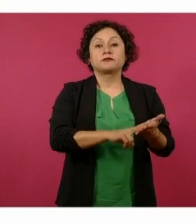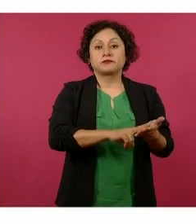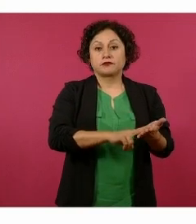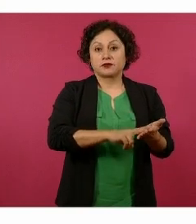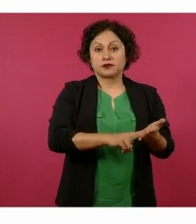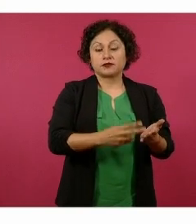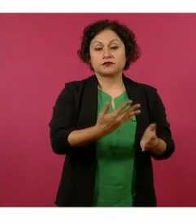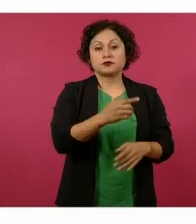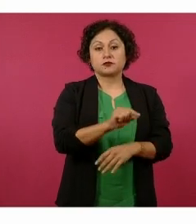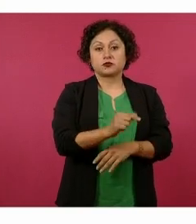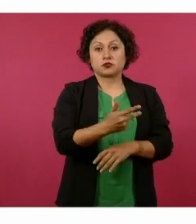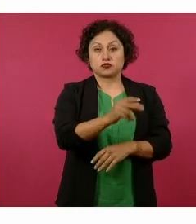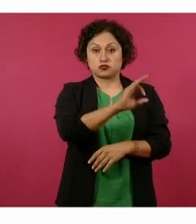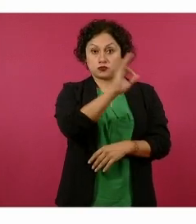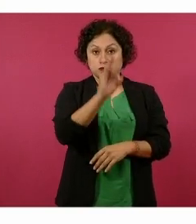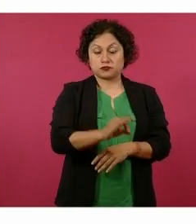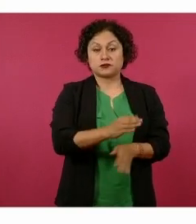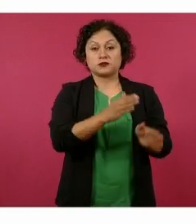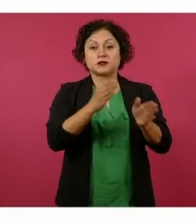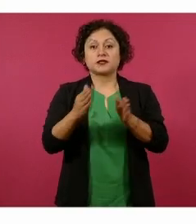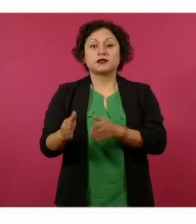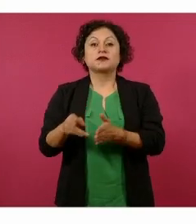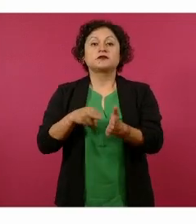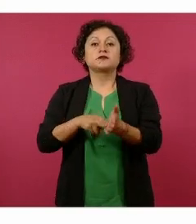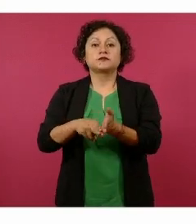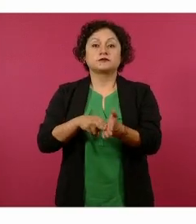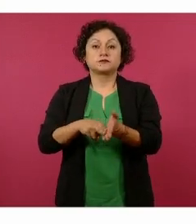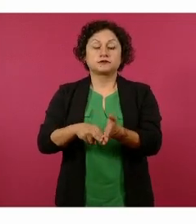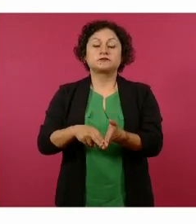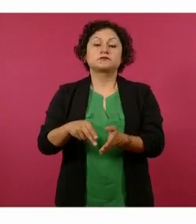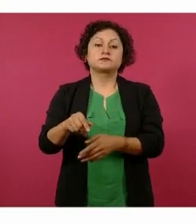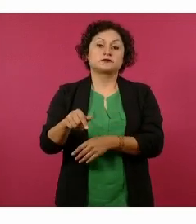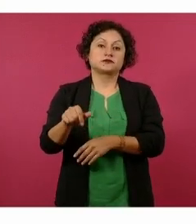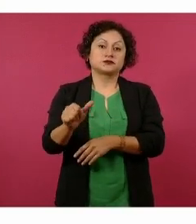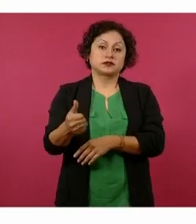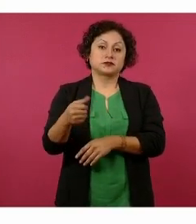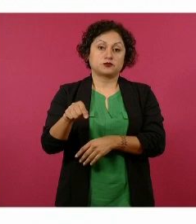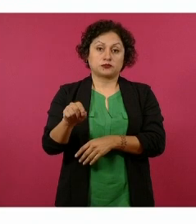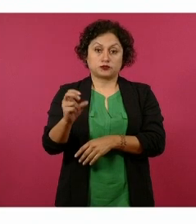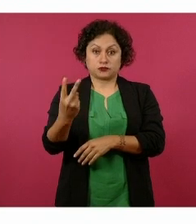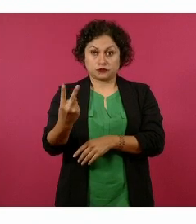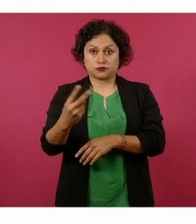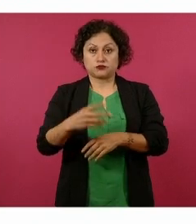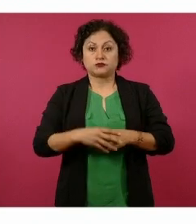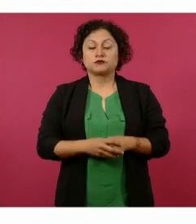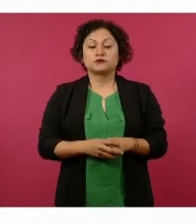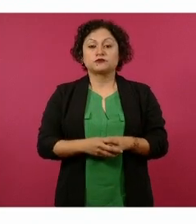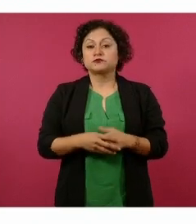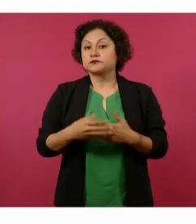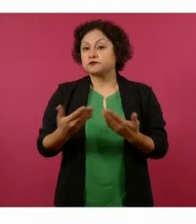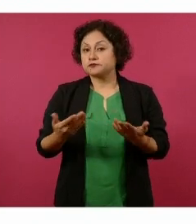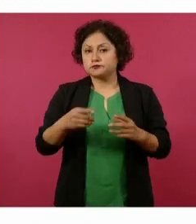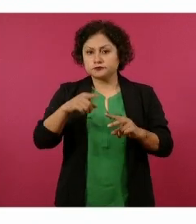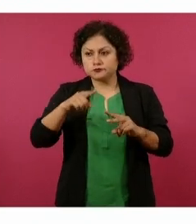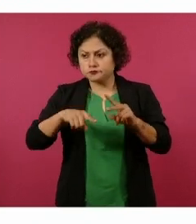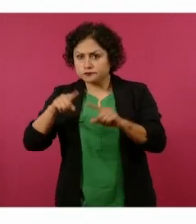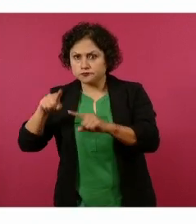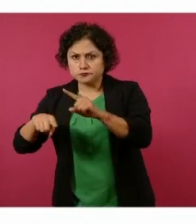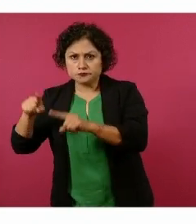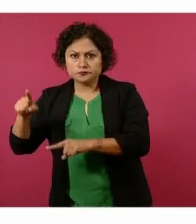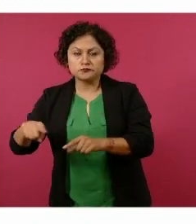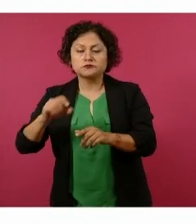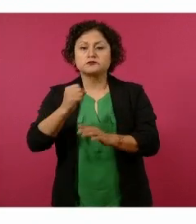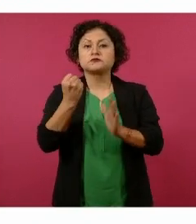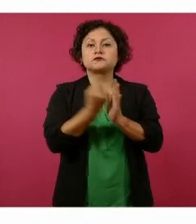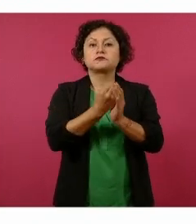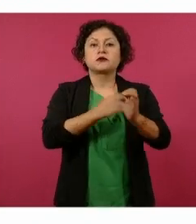5.8% de incentivo fiscal, el diésel 6.2%. En el caso de los indicadores de ganancia por marca, esto es por